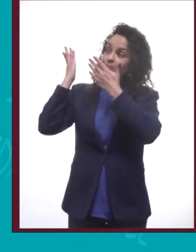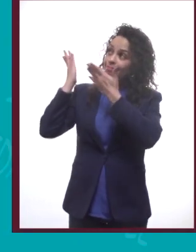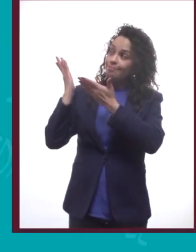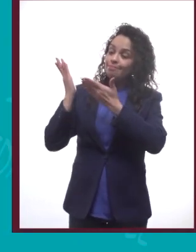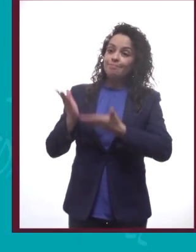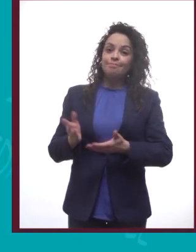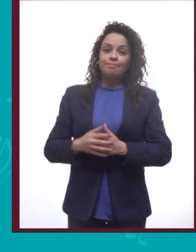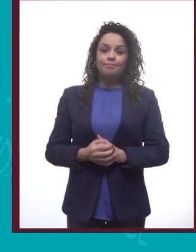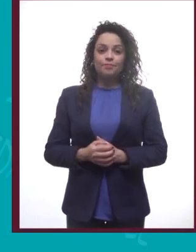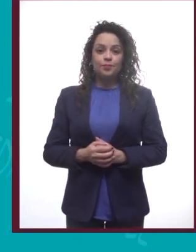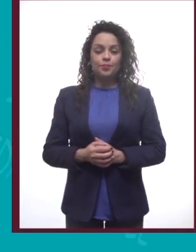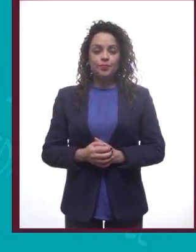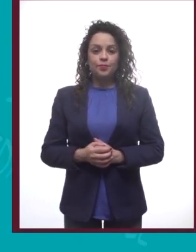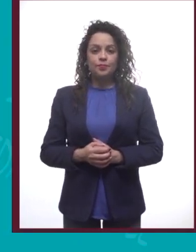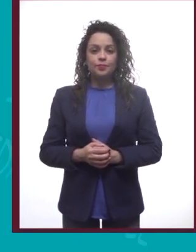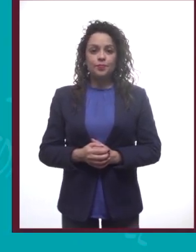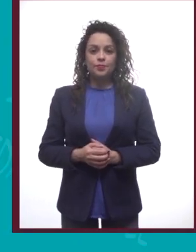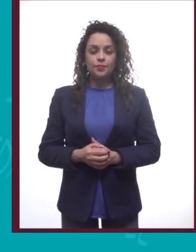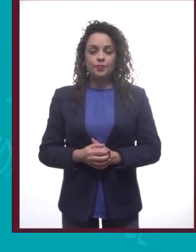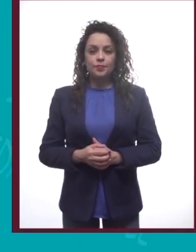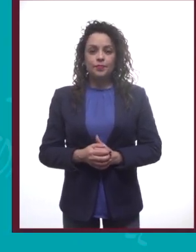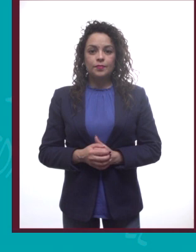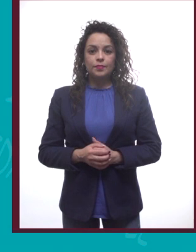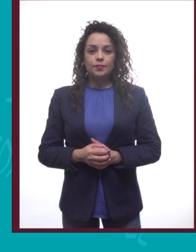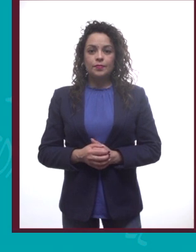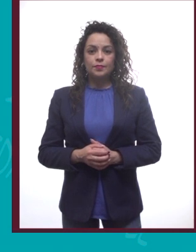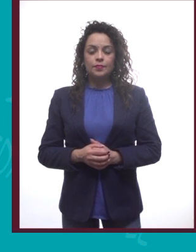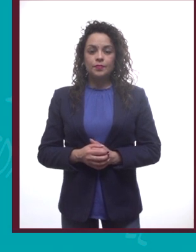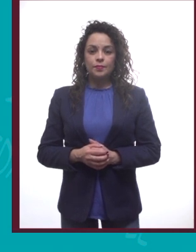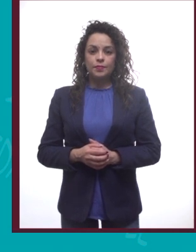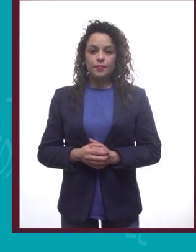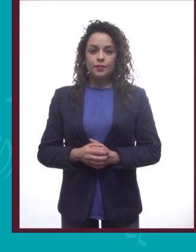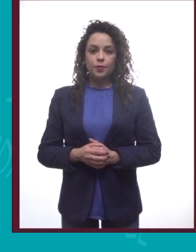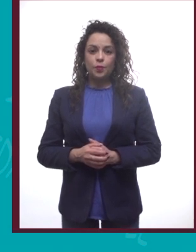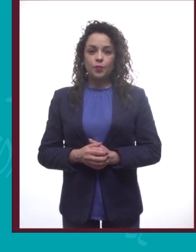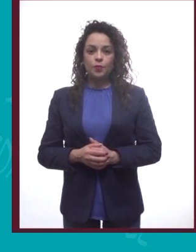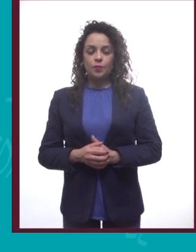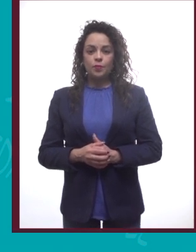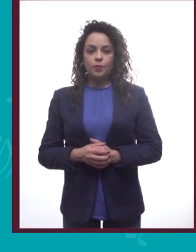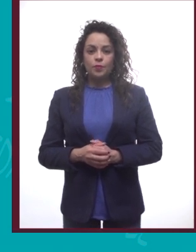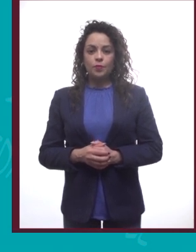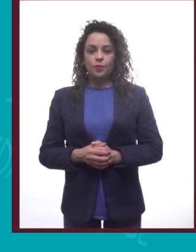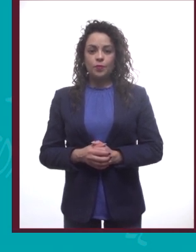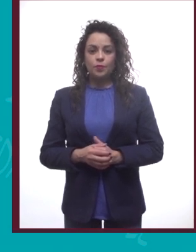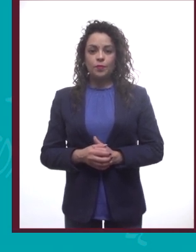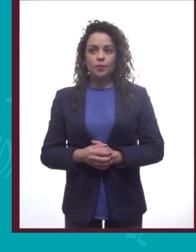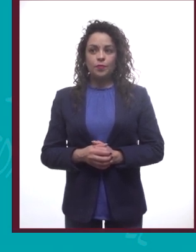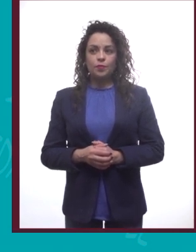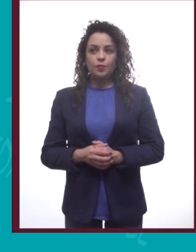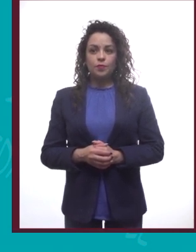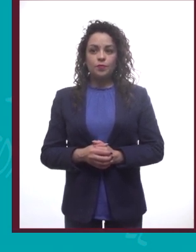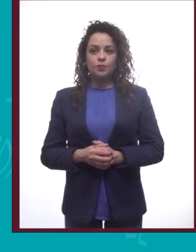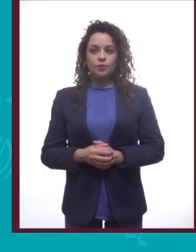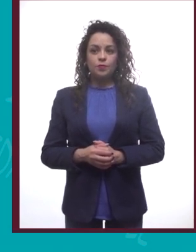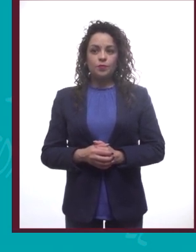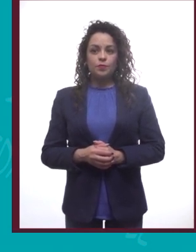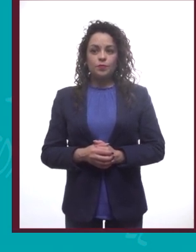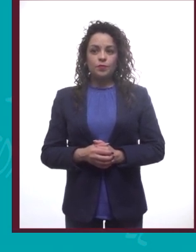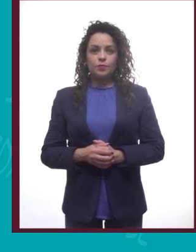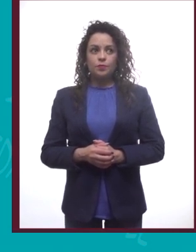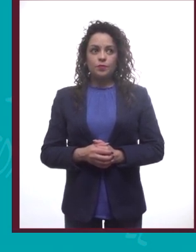son tu libro impreso, hojas tamaño carta, cartulina o papel grueso para la